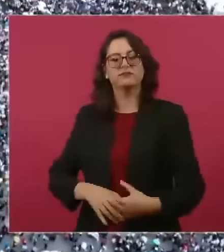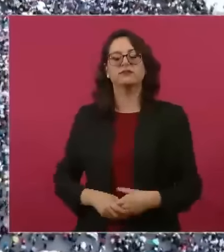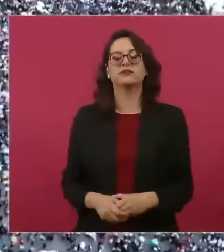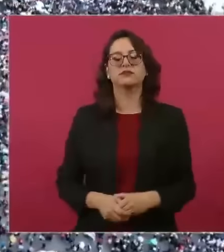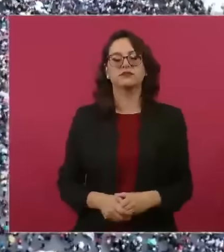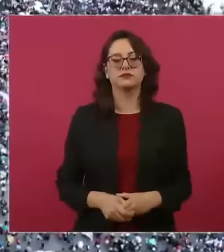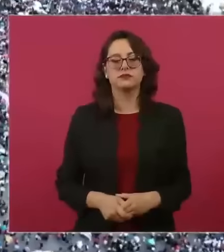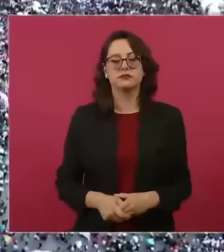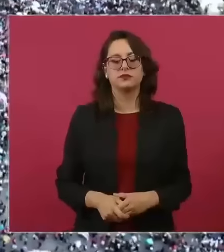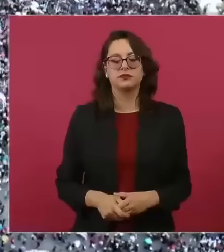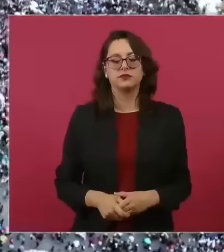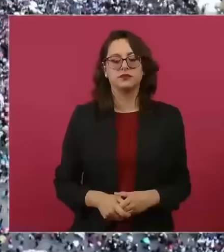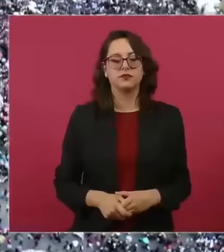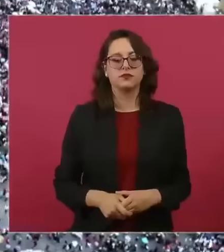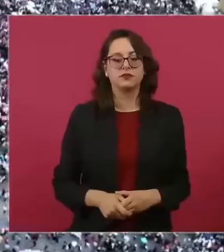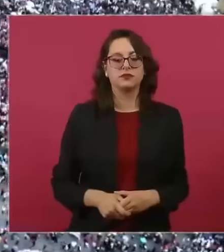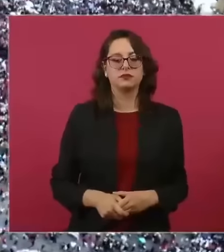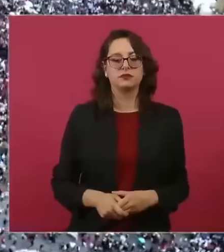Aprovecho también